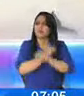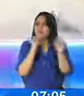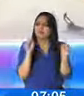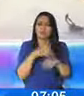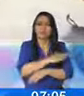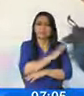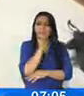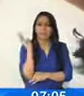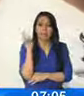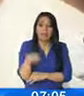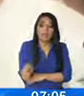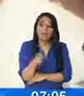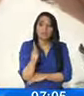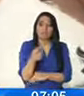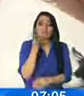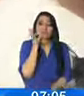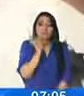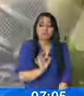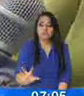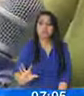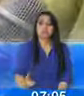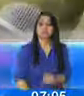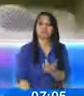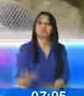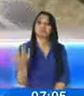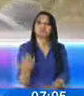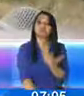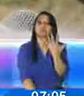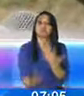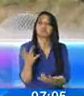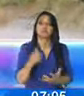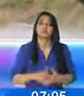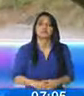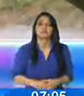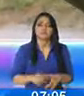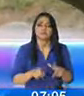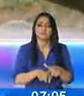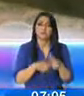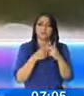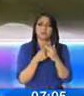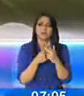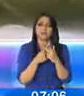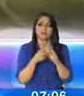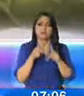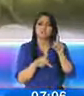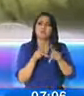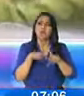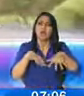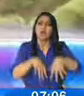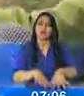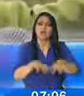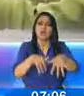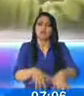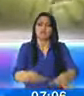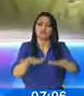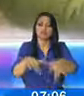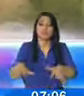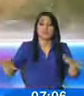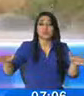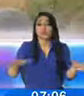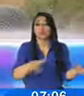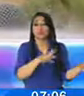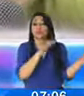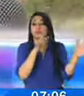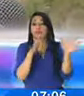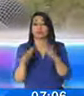más cierto ellos son los que pueden dejar prendidos por allá esa Candela empezó desde la desde la orilla de la de la playa y se vino con con el viento vino avanzando